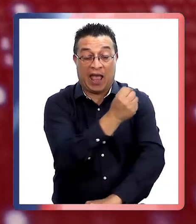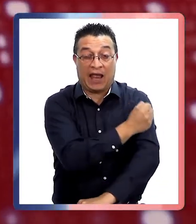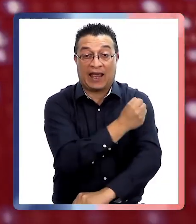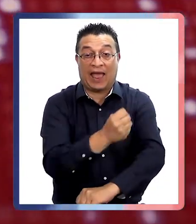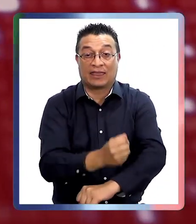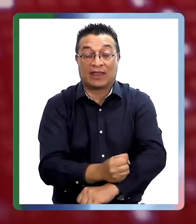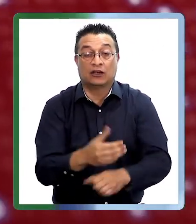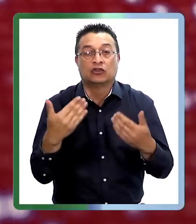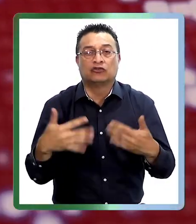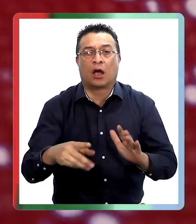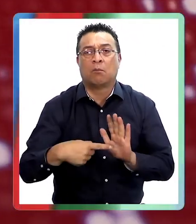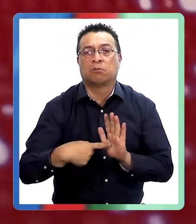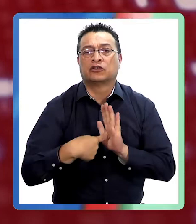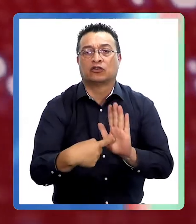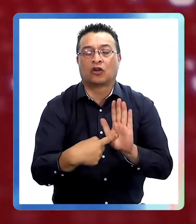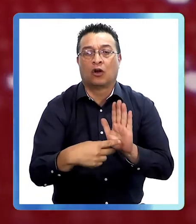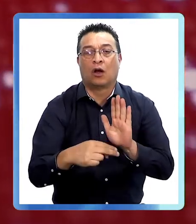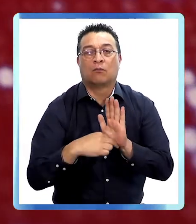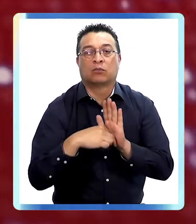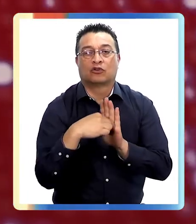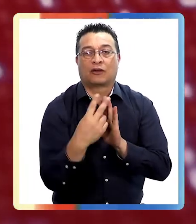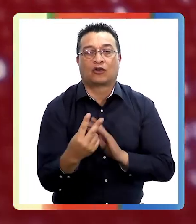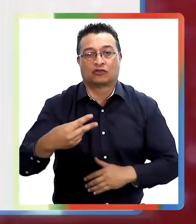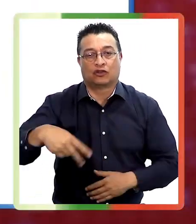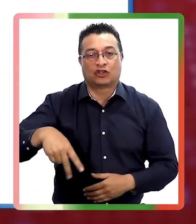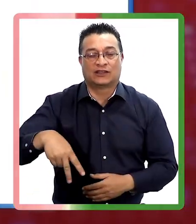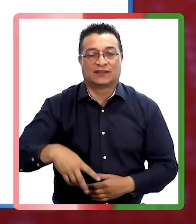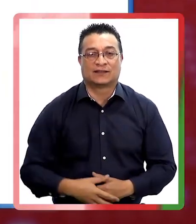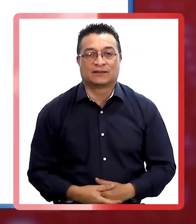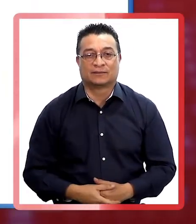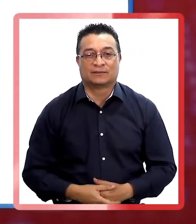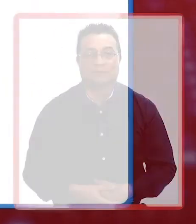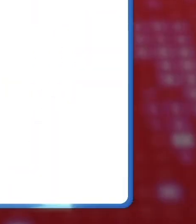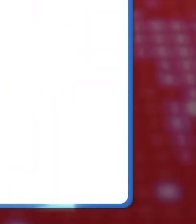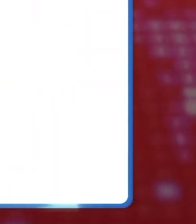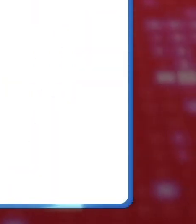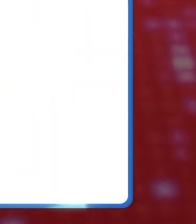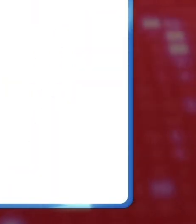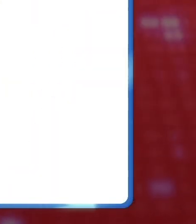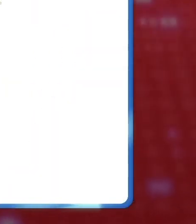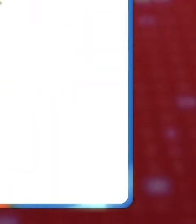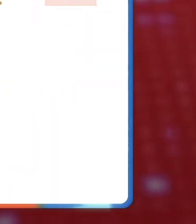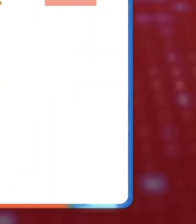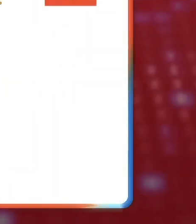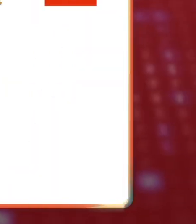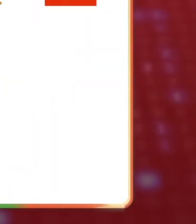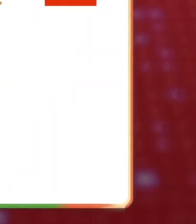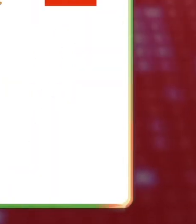Arcatel presentó Portavoz Noticias.